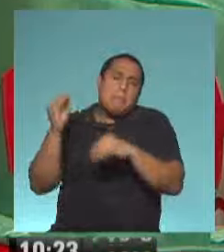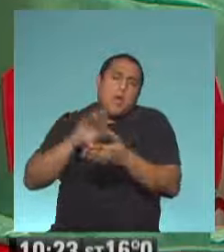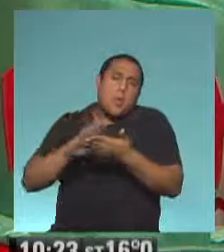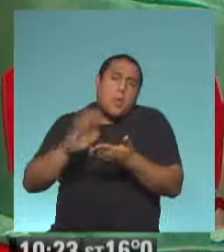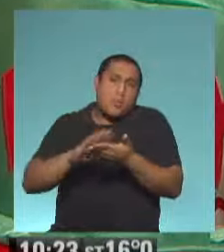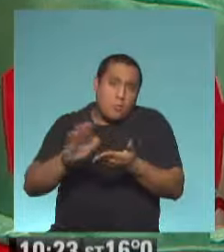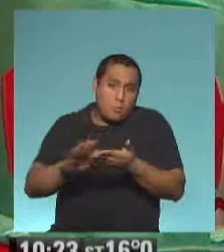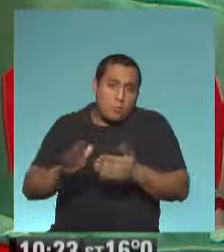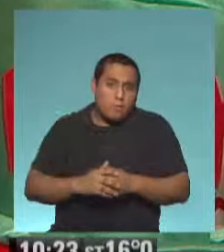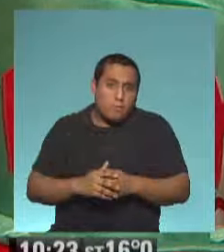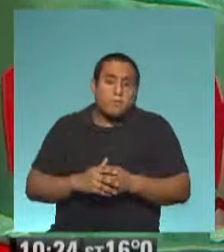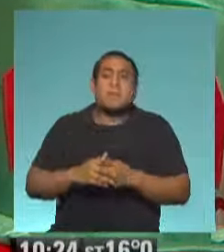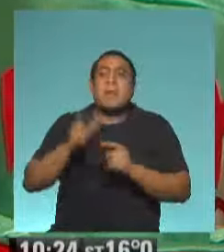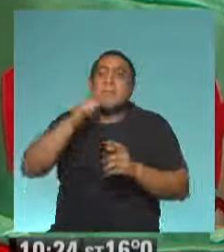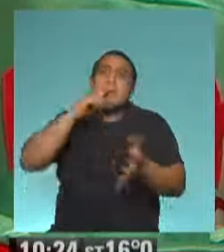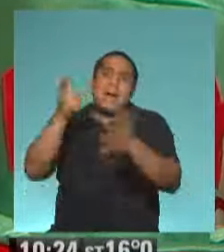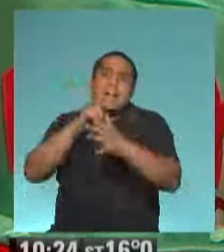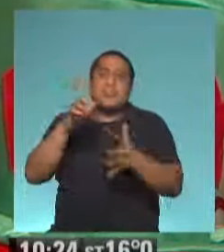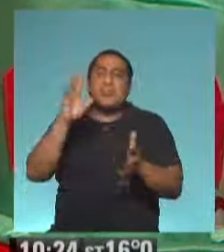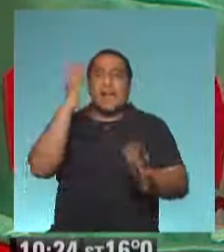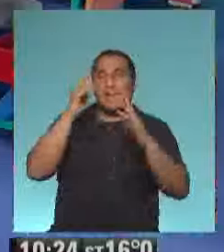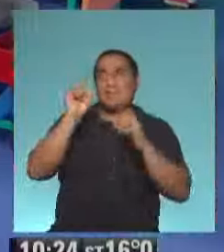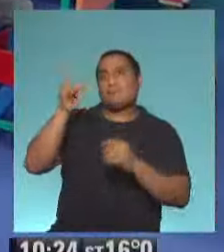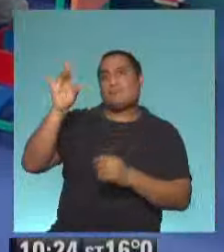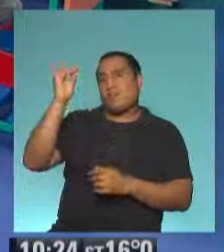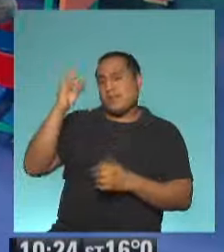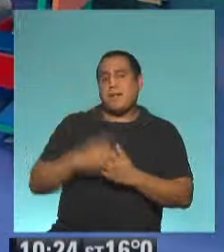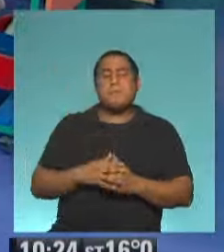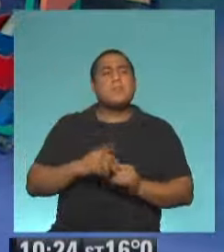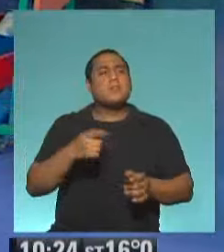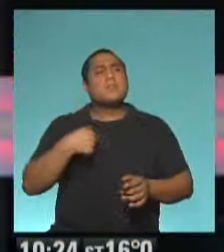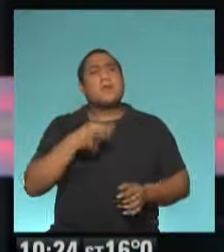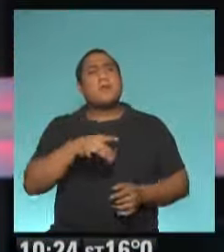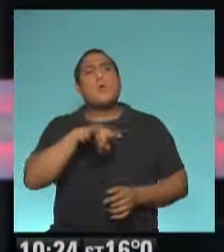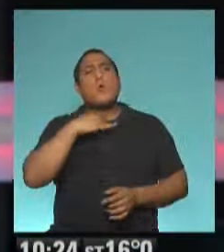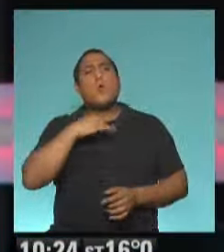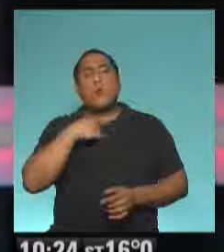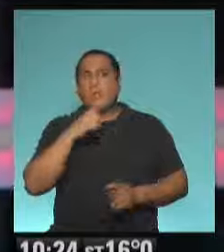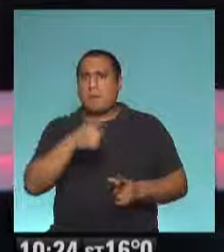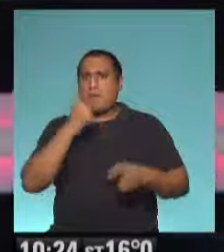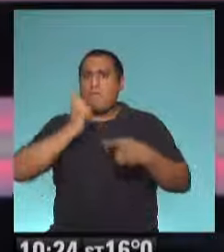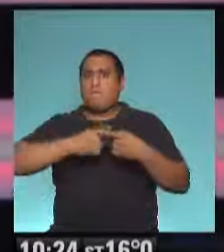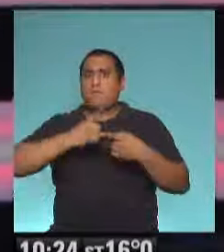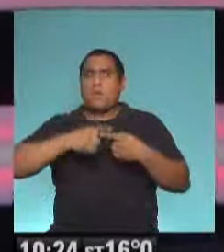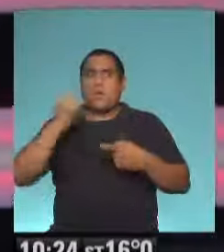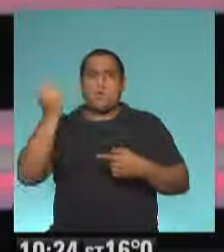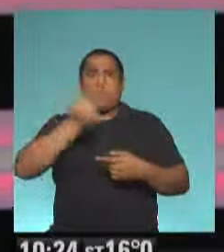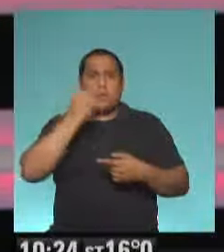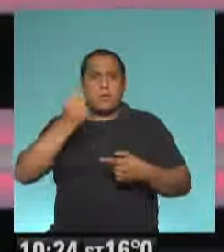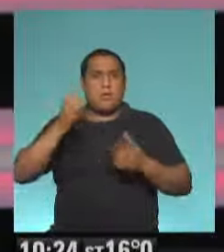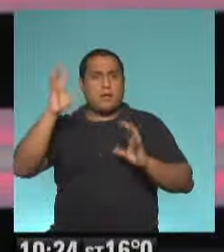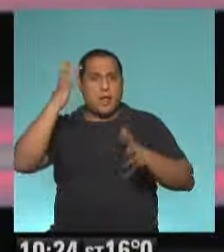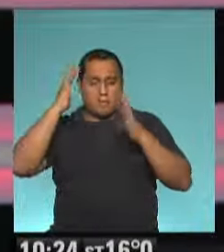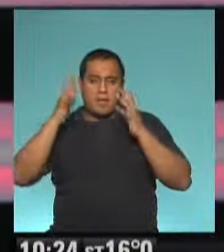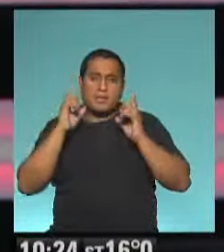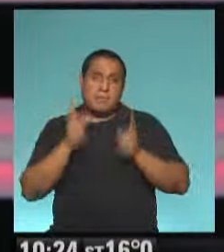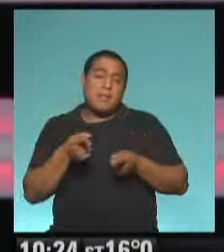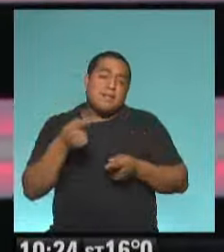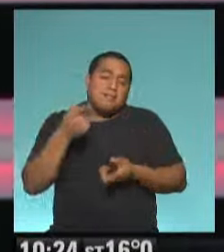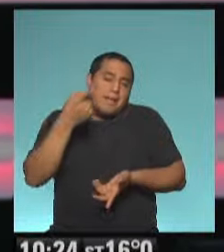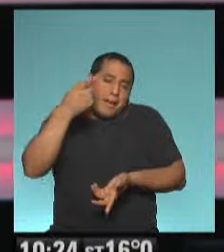se parece al carnaval de Bolivia, que está muy cerquita. Y yo sé que en Jujuy hay una celebración muy importante, que es el carnaval, claro que sí, estamos